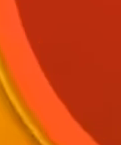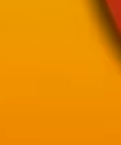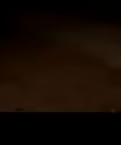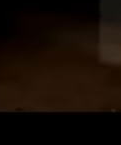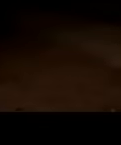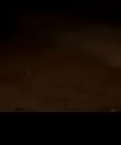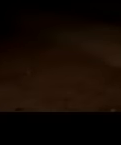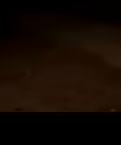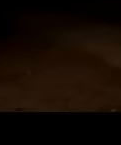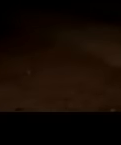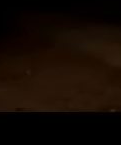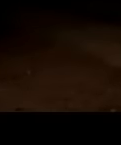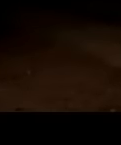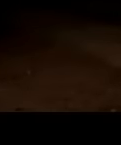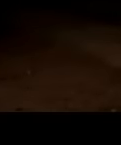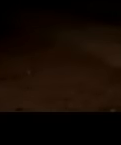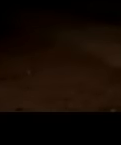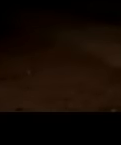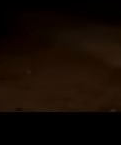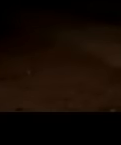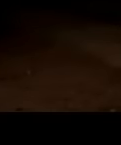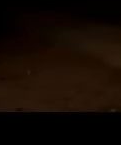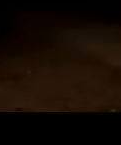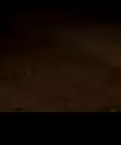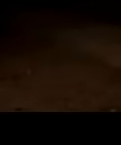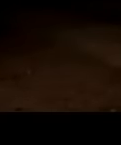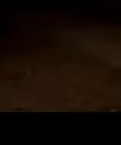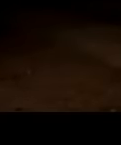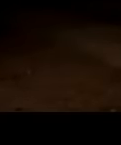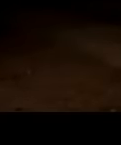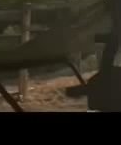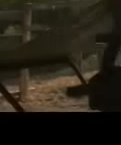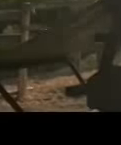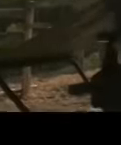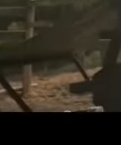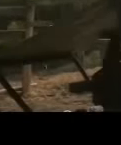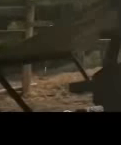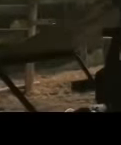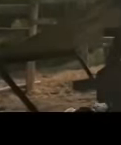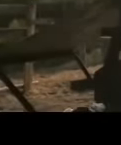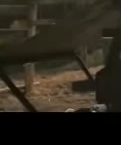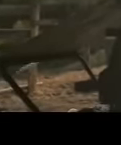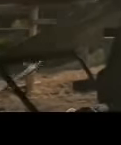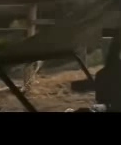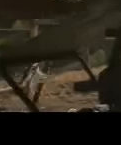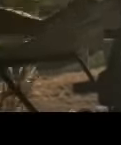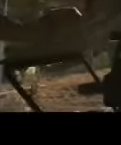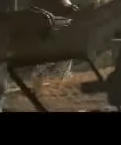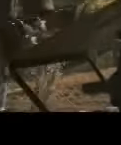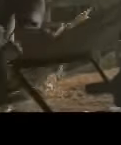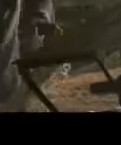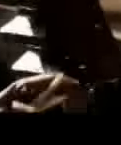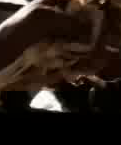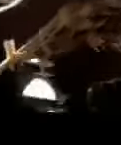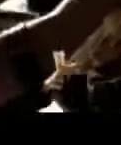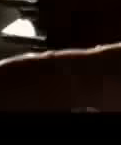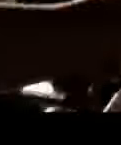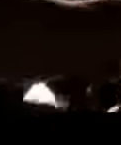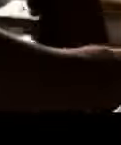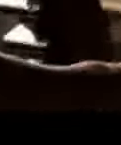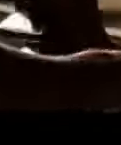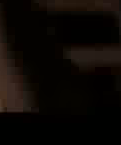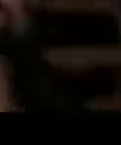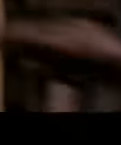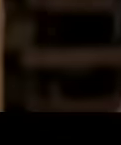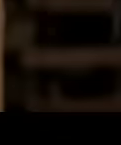Tremenda manifestación de mujer, levanta bulla con ese vaivén. Porque los sonidos de Maraví se escuchan, ya sea en el campo, se